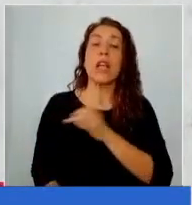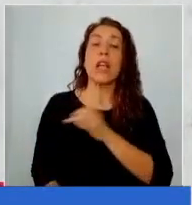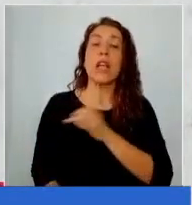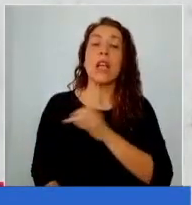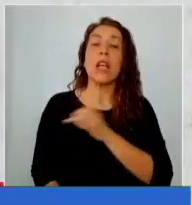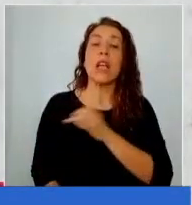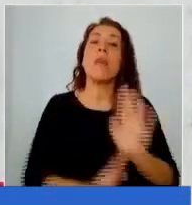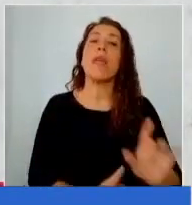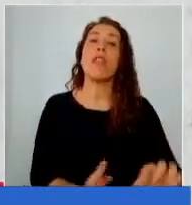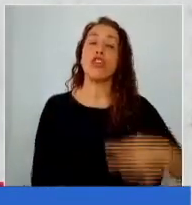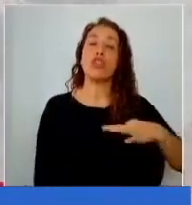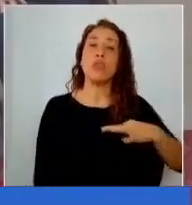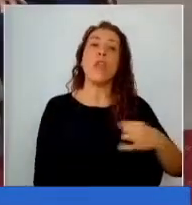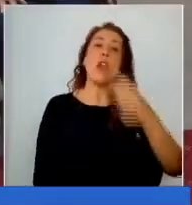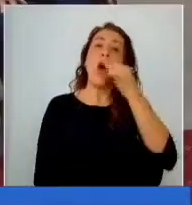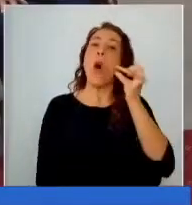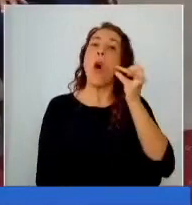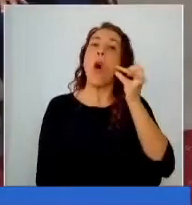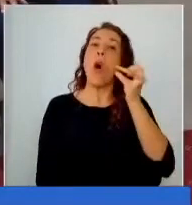y ciudadanas